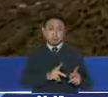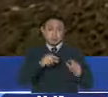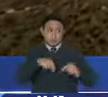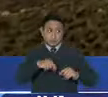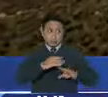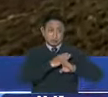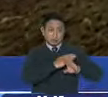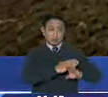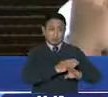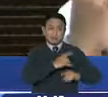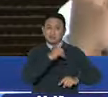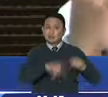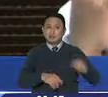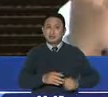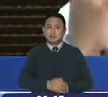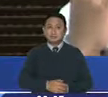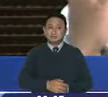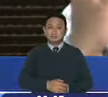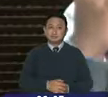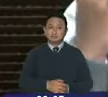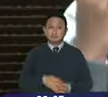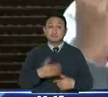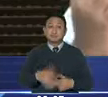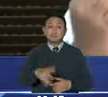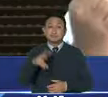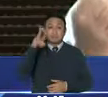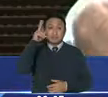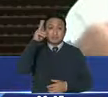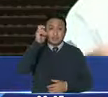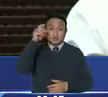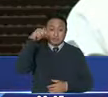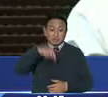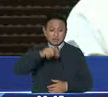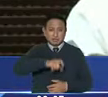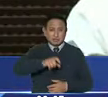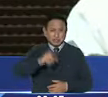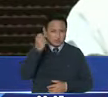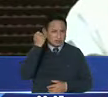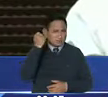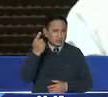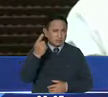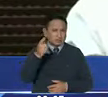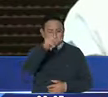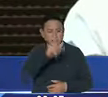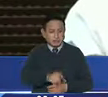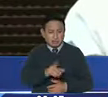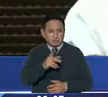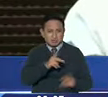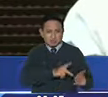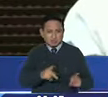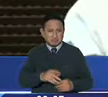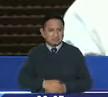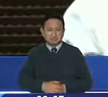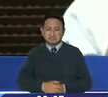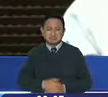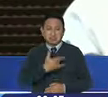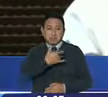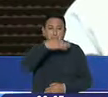una catástrofe de este tipo. Creo que falta conciencia y hay que trabajar sobre eso. El ciudadano no está preparado.